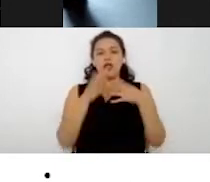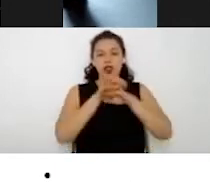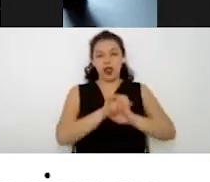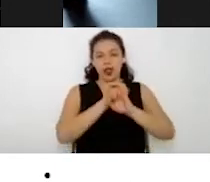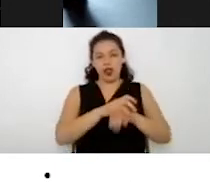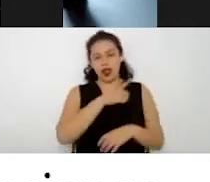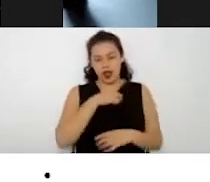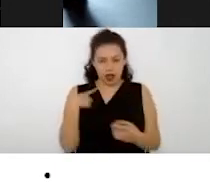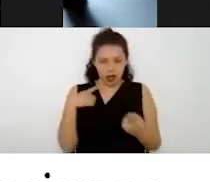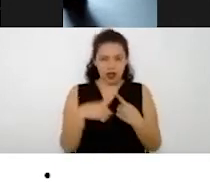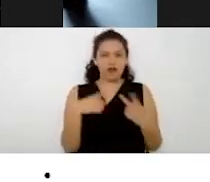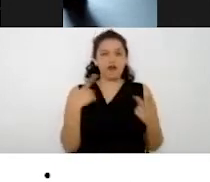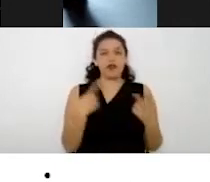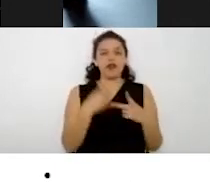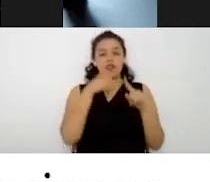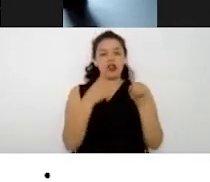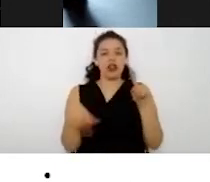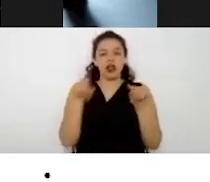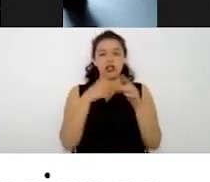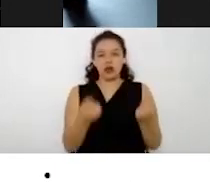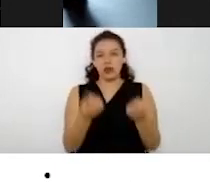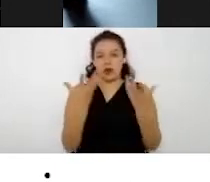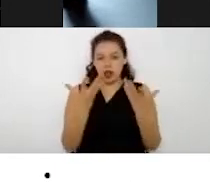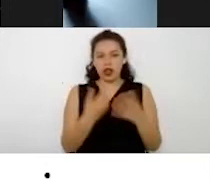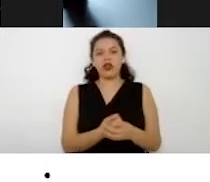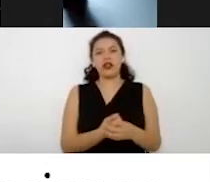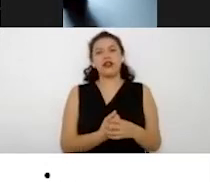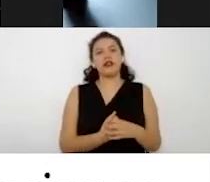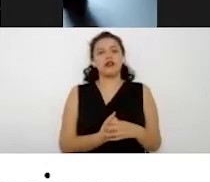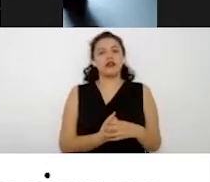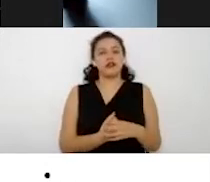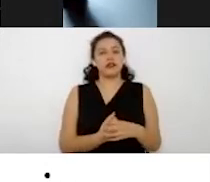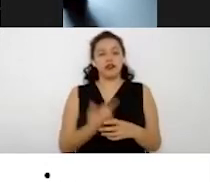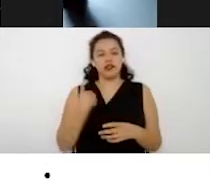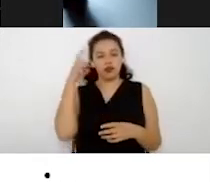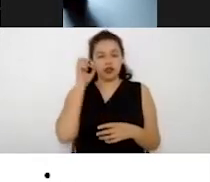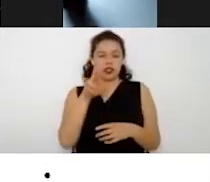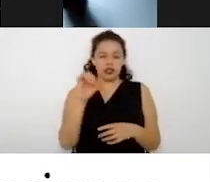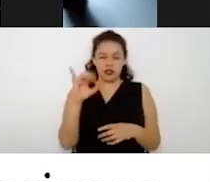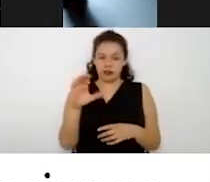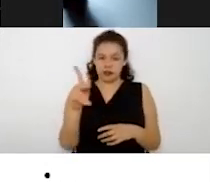¿Cuántas compresiones me forman un ciclo? Porque habíamos escuchado hablar de RCP, ¿no?